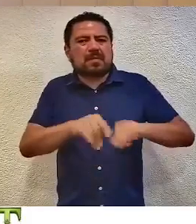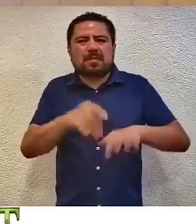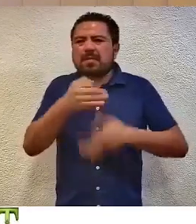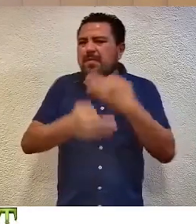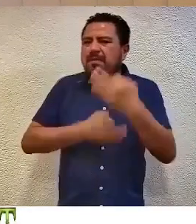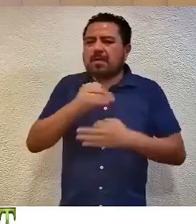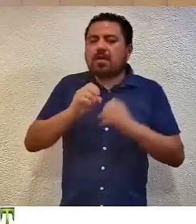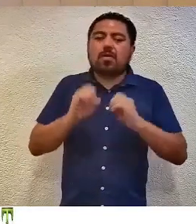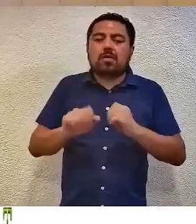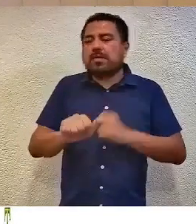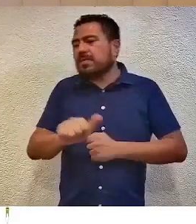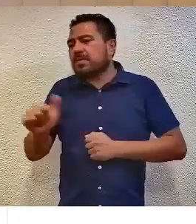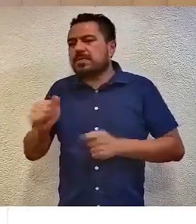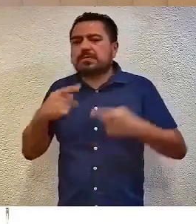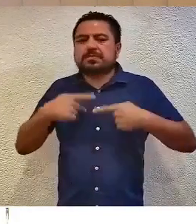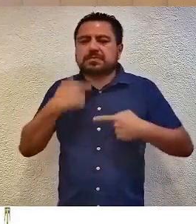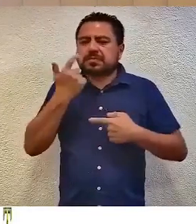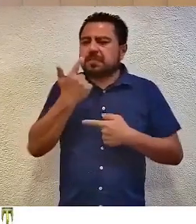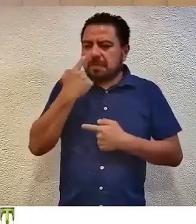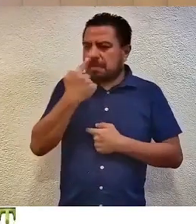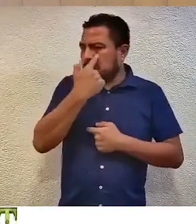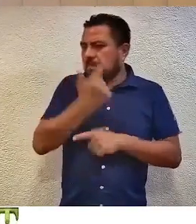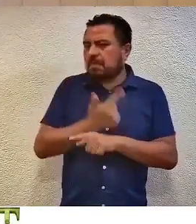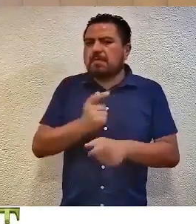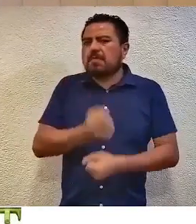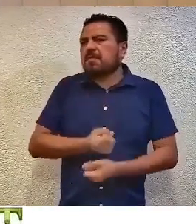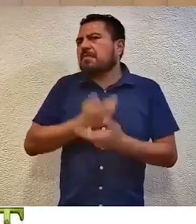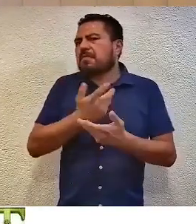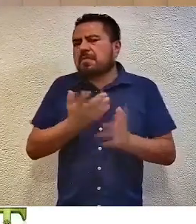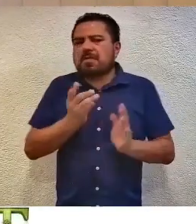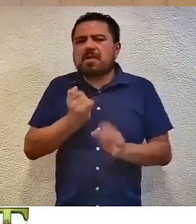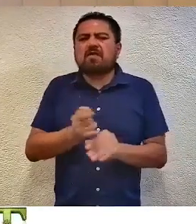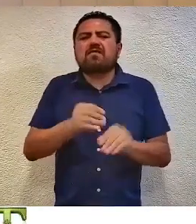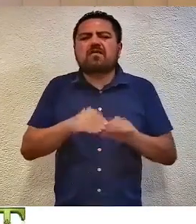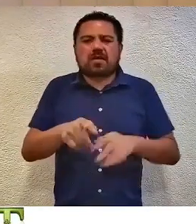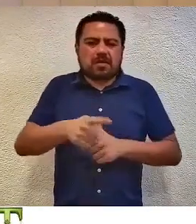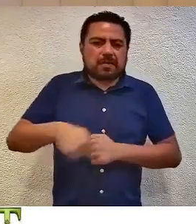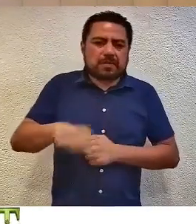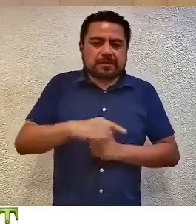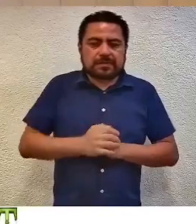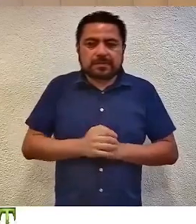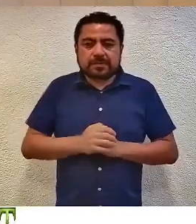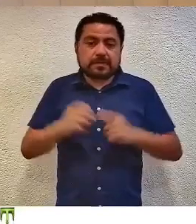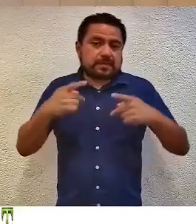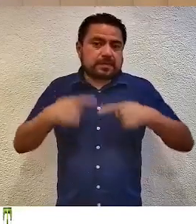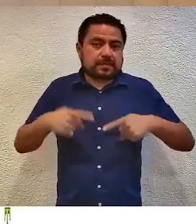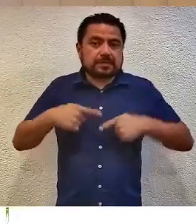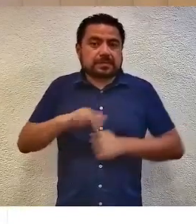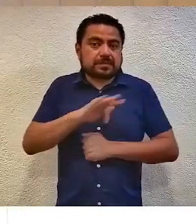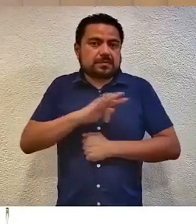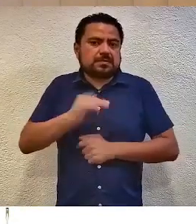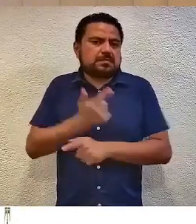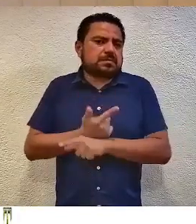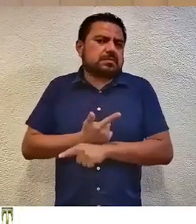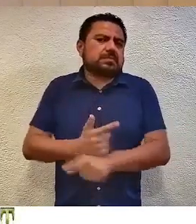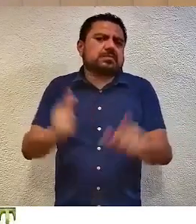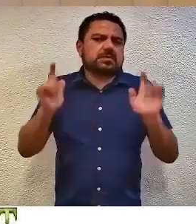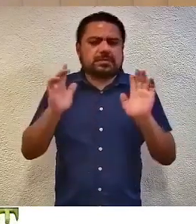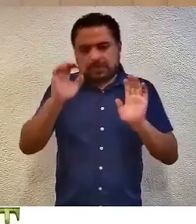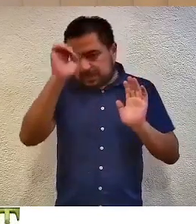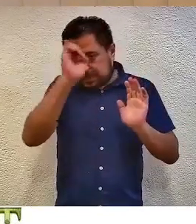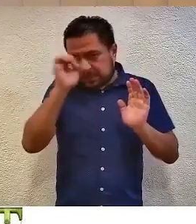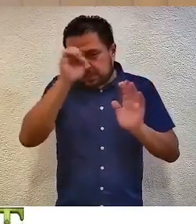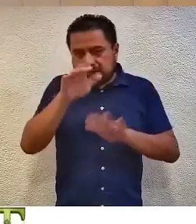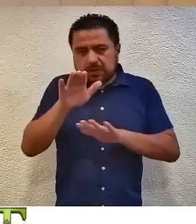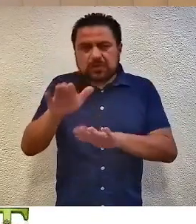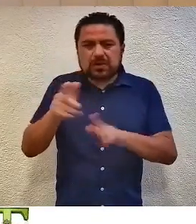cualquier persona que desee expresar su opinión u ofrecer información, de forma que los ciudadanos pueden formar libremente su propio criterio sobre